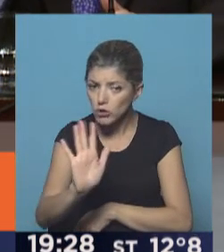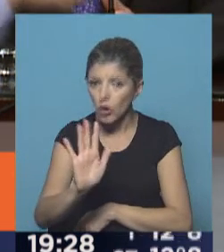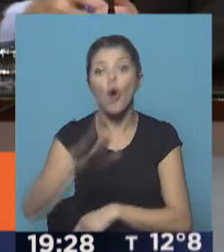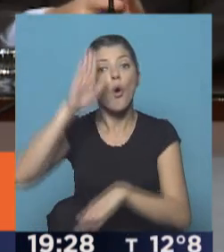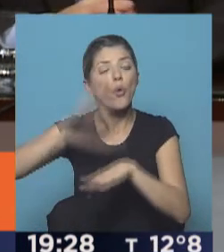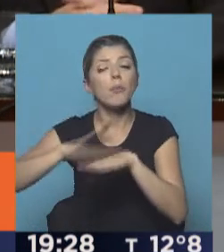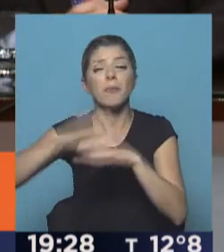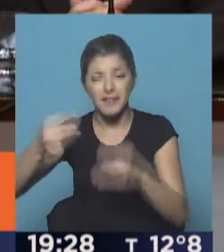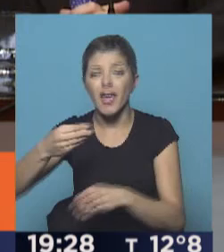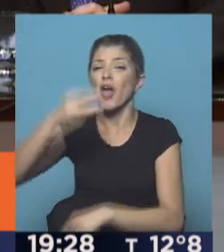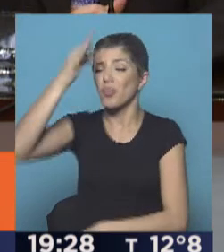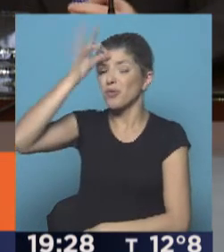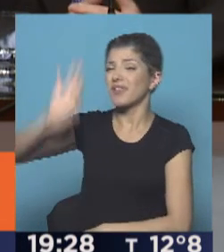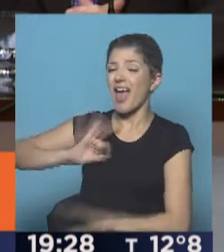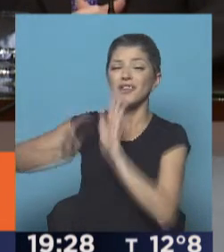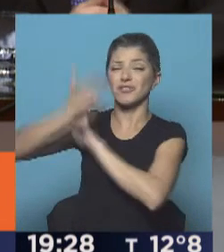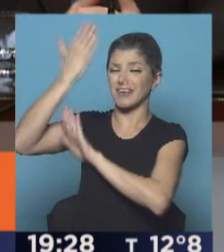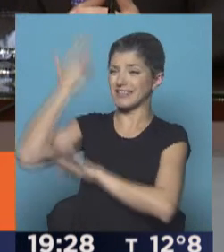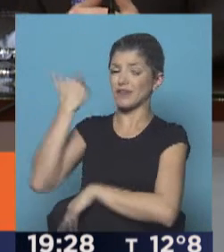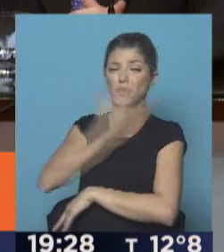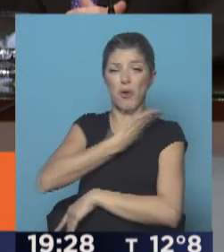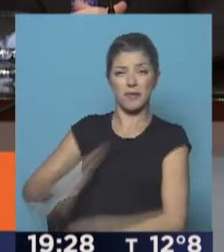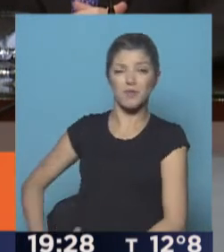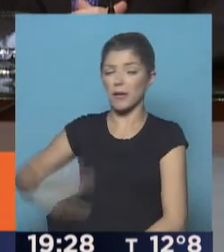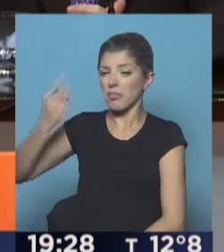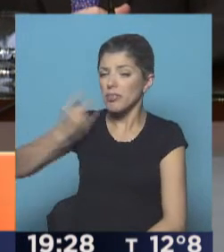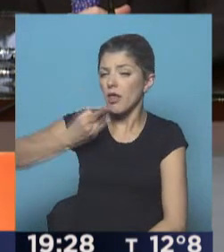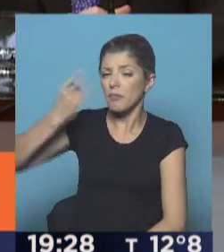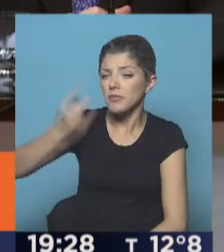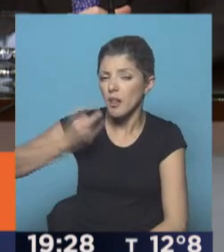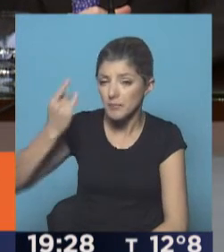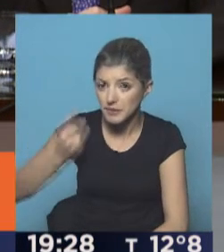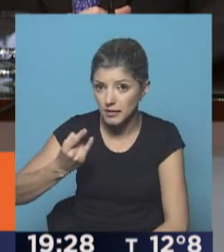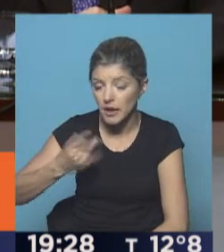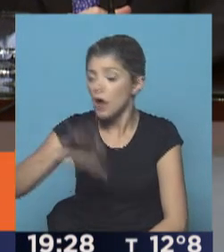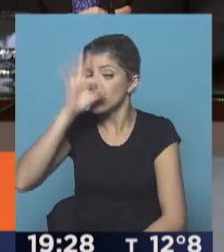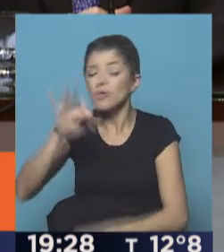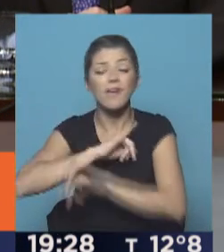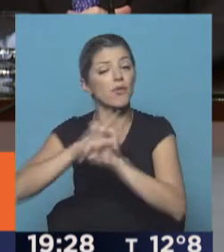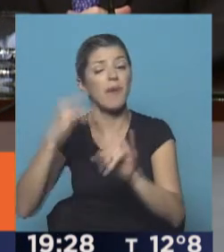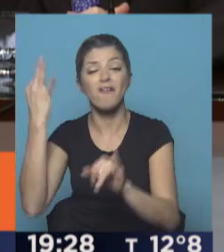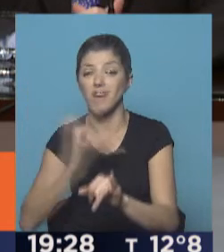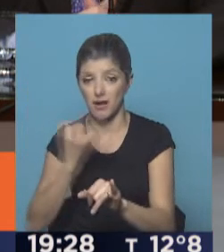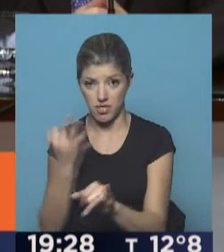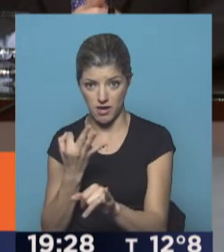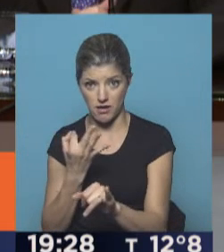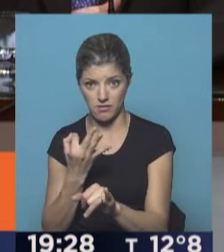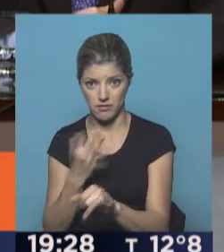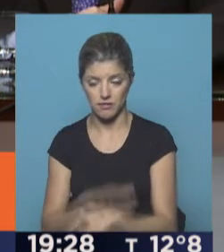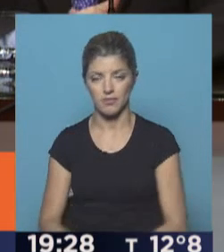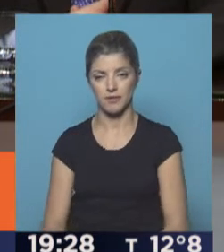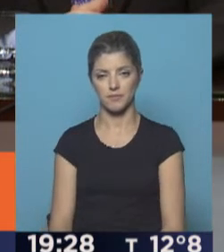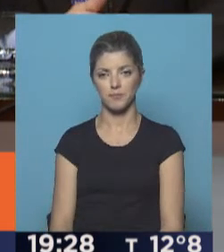de tener durante 12 años un gobierno que mintió con este tema, que no dijo la verdad. Y que de alguna manera eso